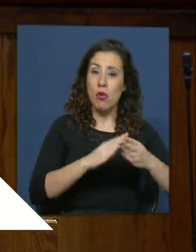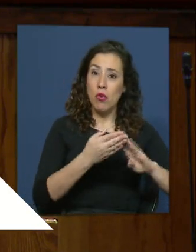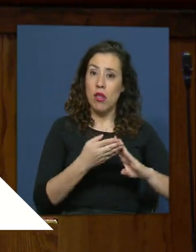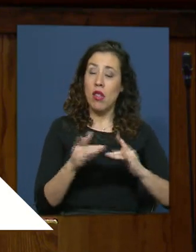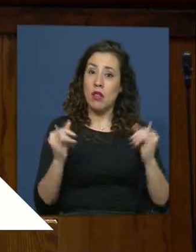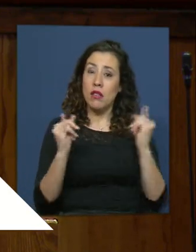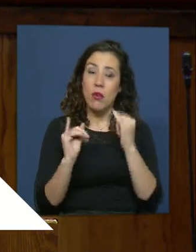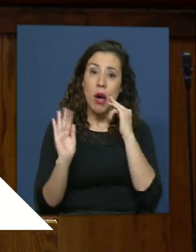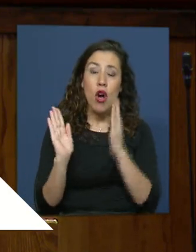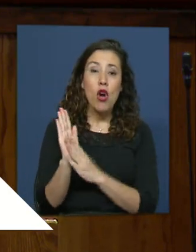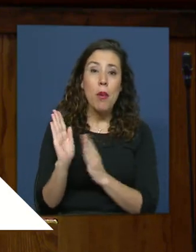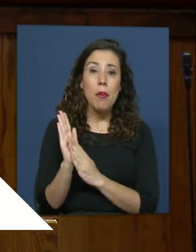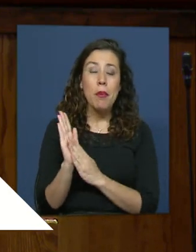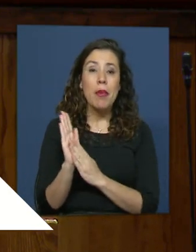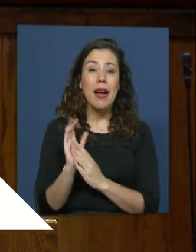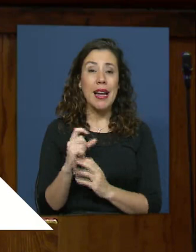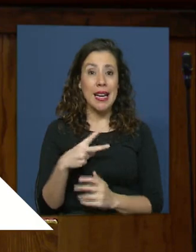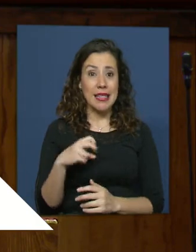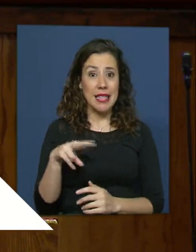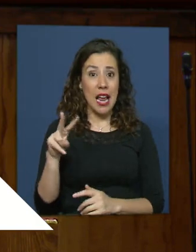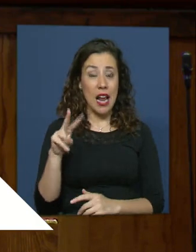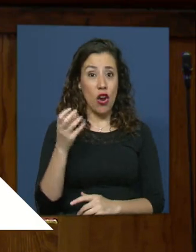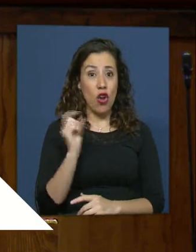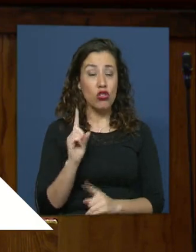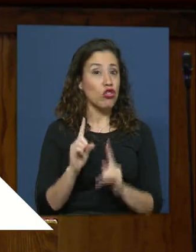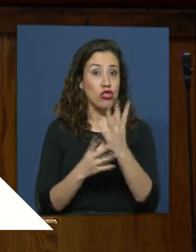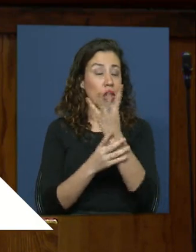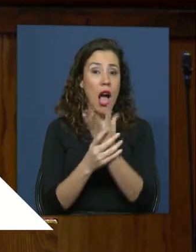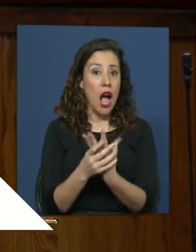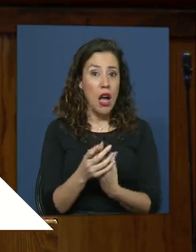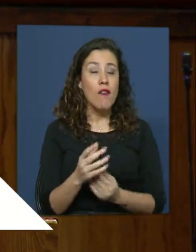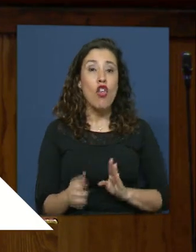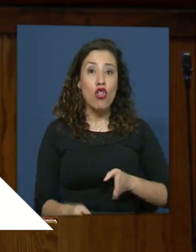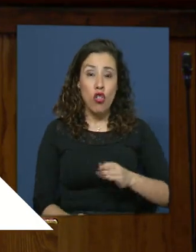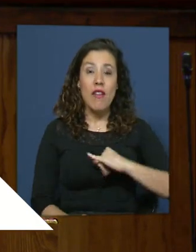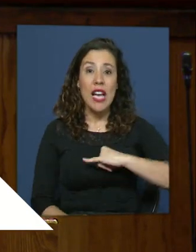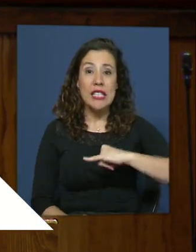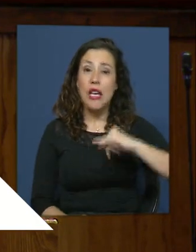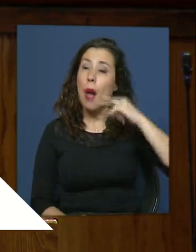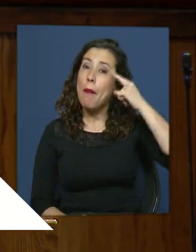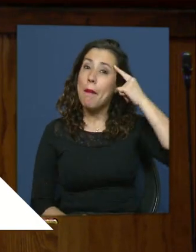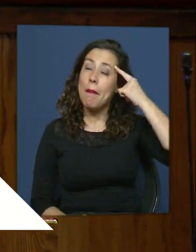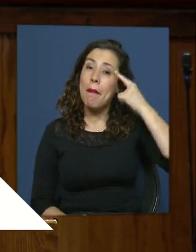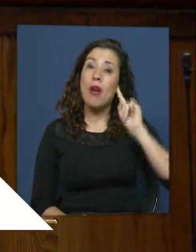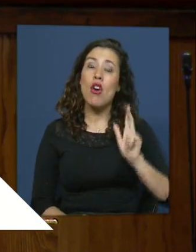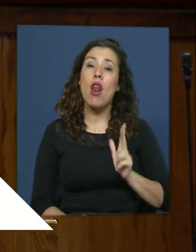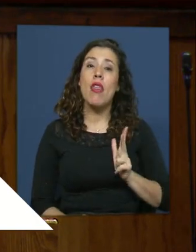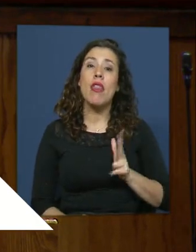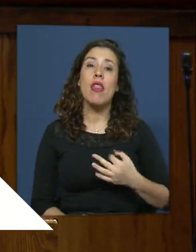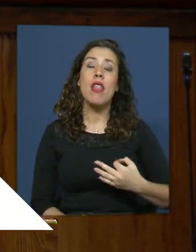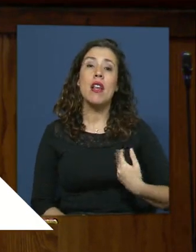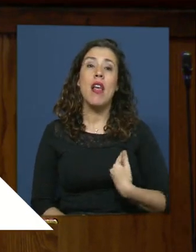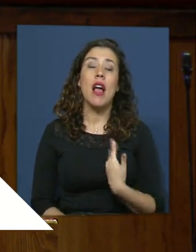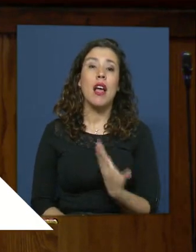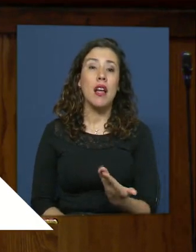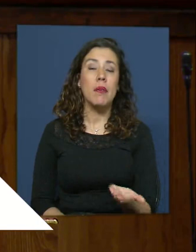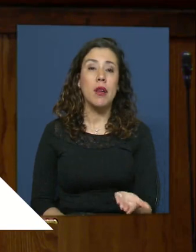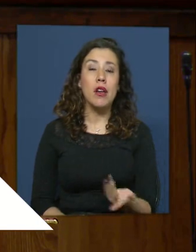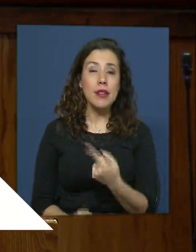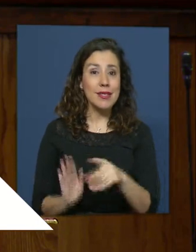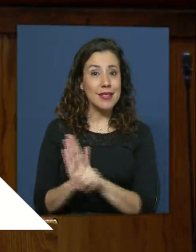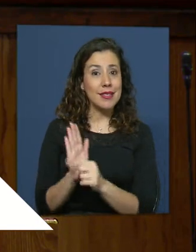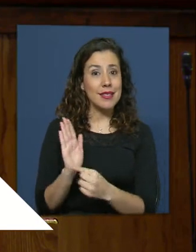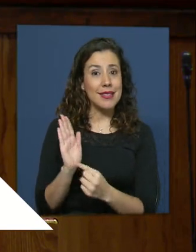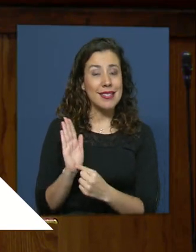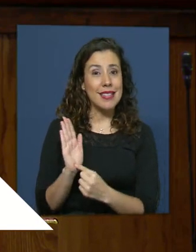forma constatamos que la etnia changa no se ha extinguido, sigue viva, pero sin la dignidad que se merece. Nuestra